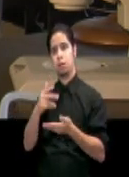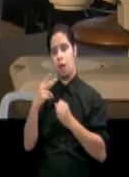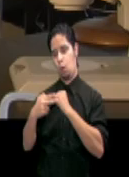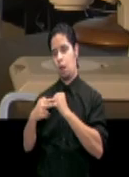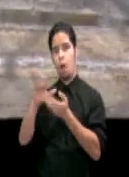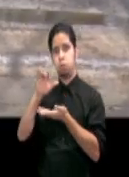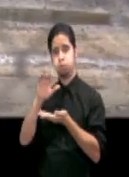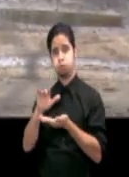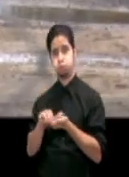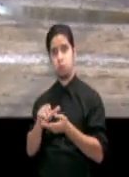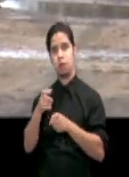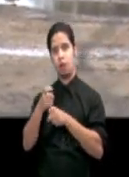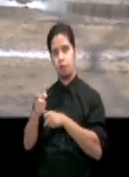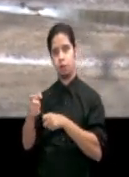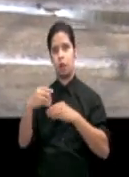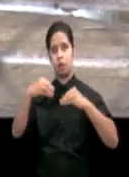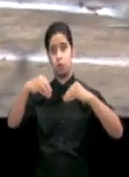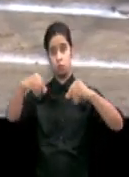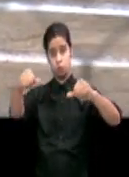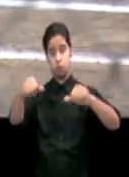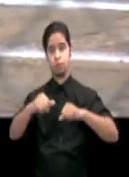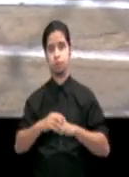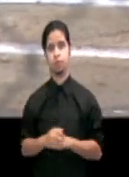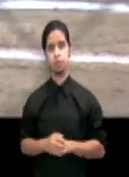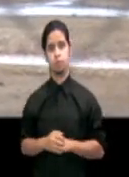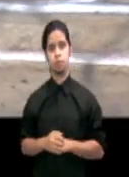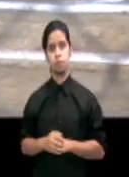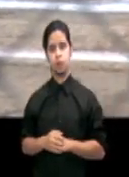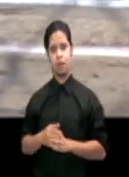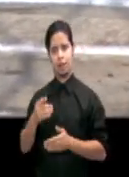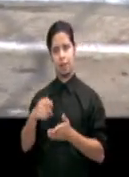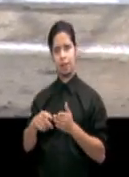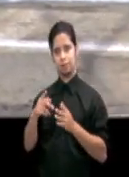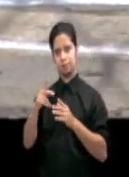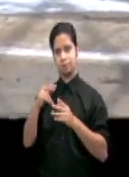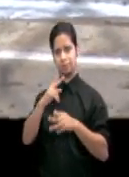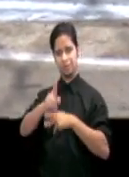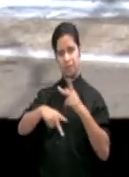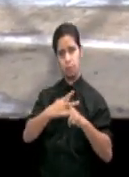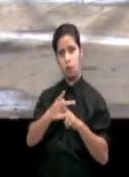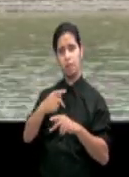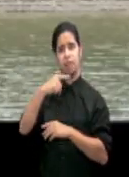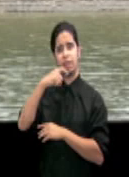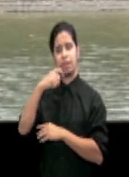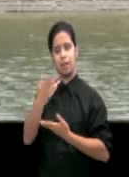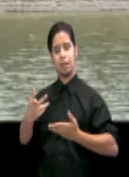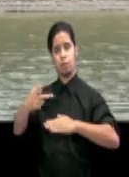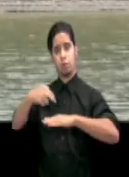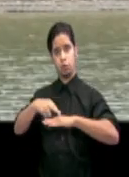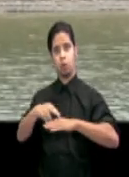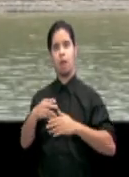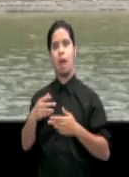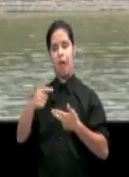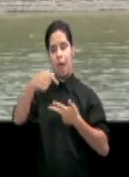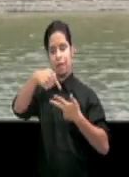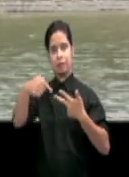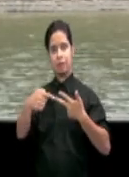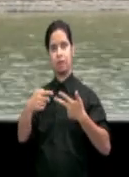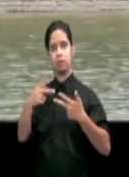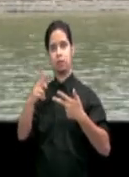a la agricultura. Quintero nos explicó qué tipo de sequía se avecina para Puerto Rico. Pues de los tres tipos de sequías que se